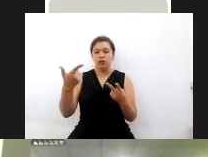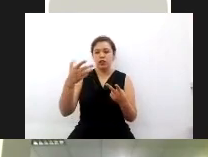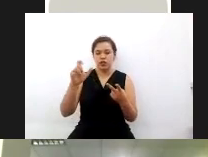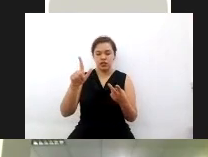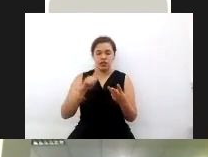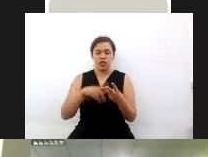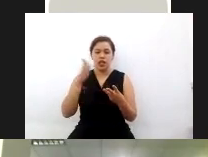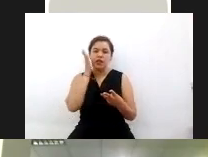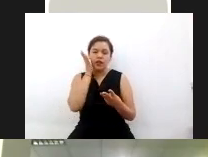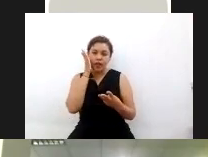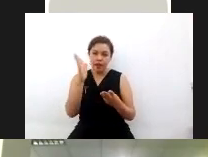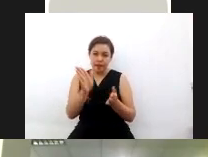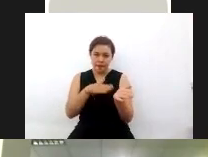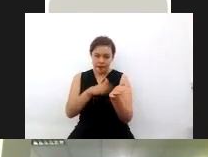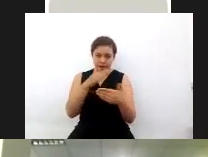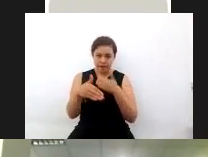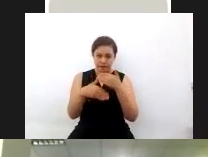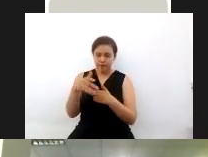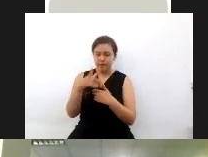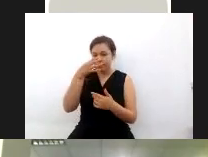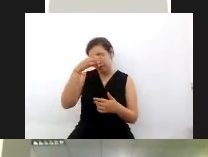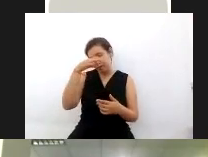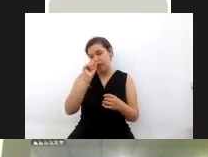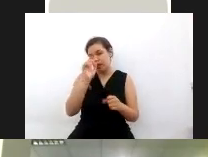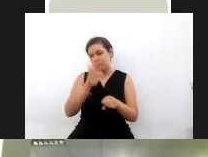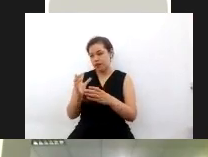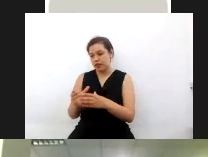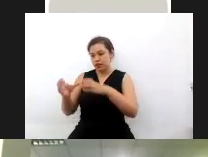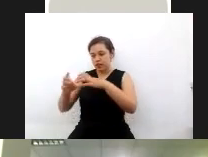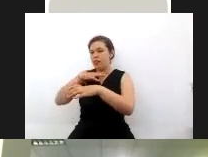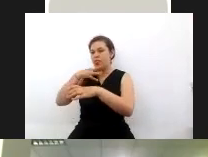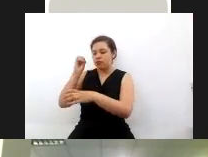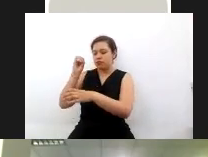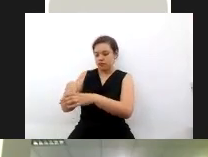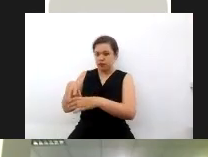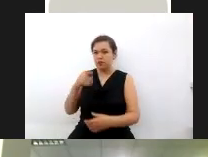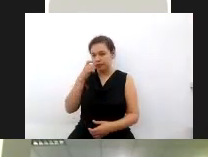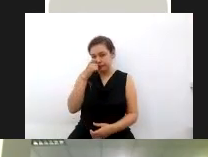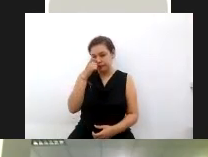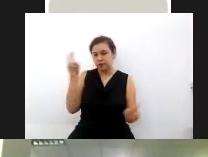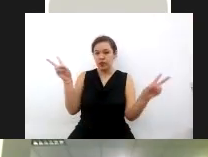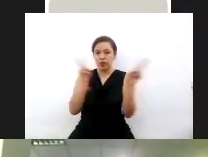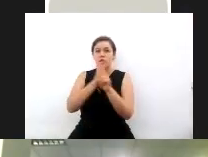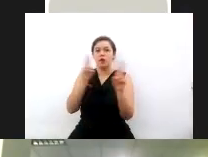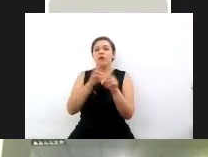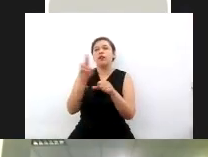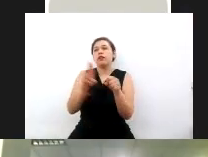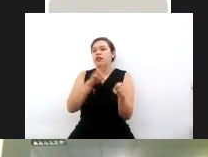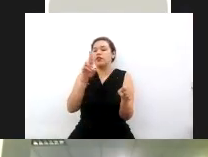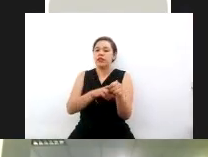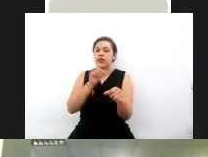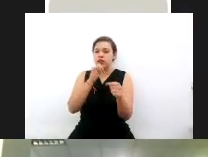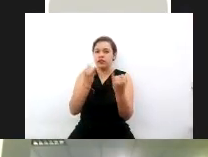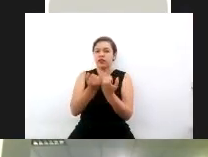papel, pañuelos y sobre todo cestos de basura. La ventilación, como les mencionaba, tiene que ser natural y si